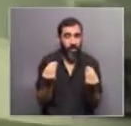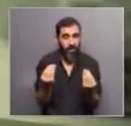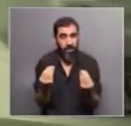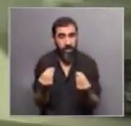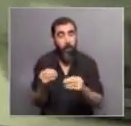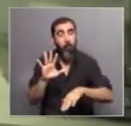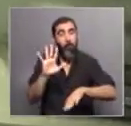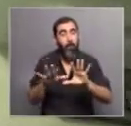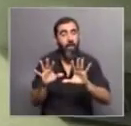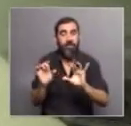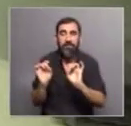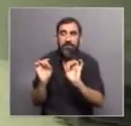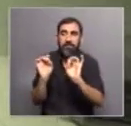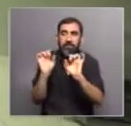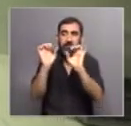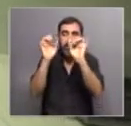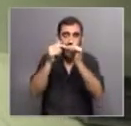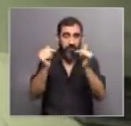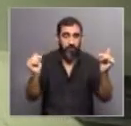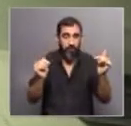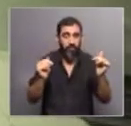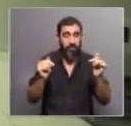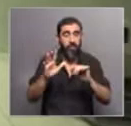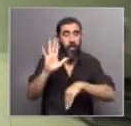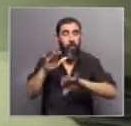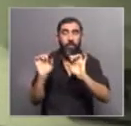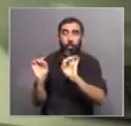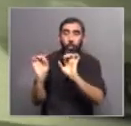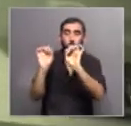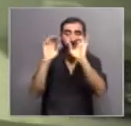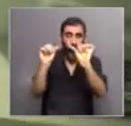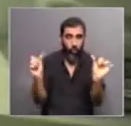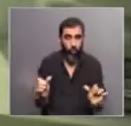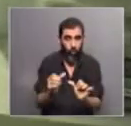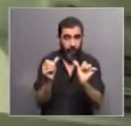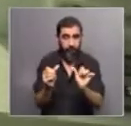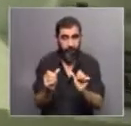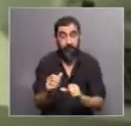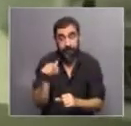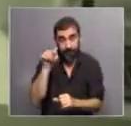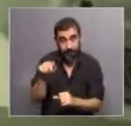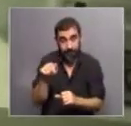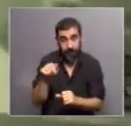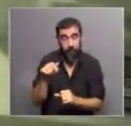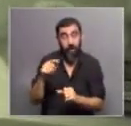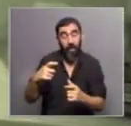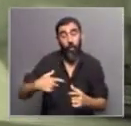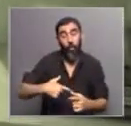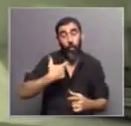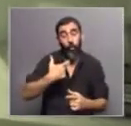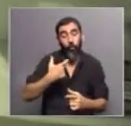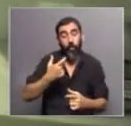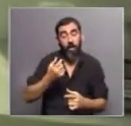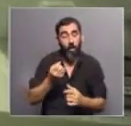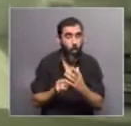la generación de material particulado. Entonces estamos generando más contaminación. ¿Tá? En este caso, bueno, para las estufas de alto